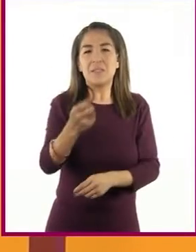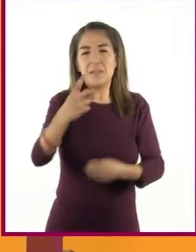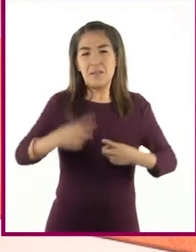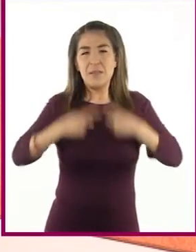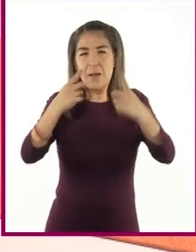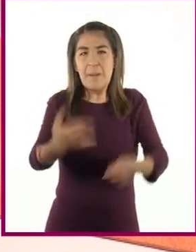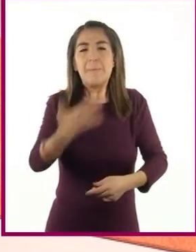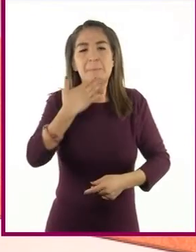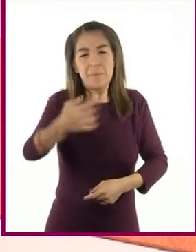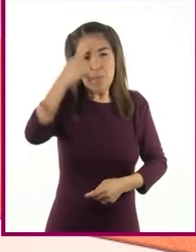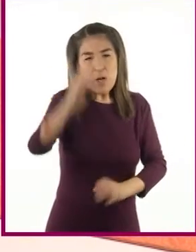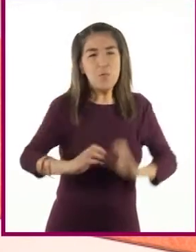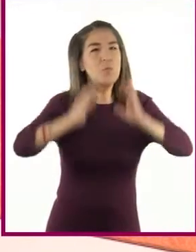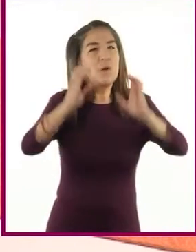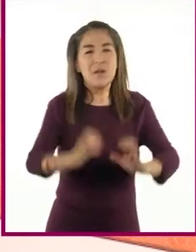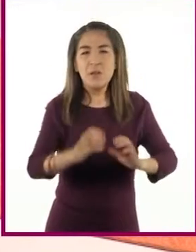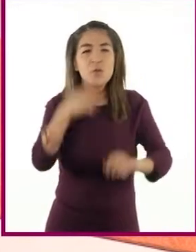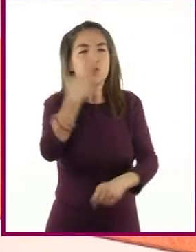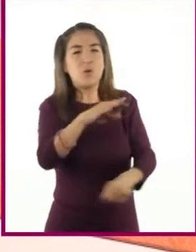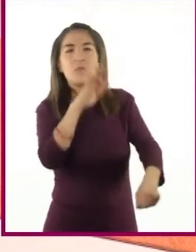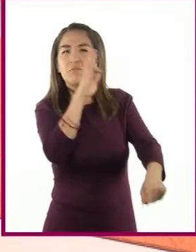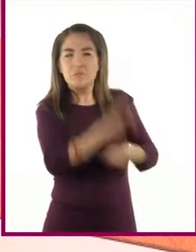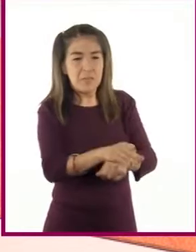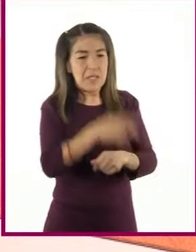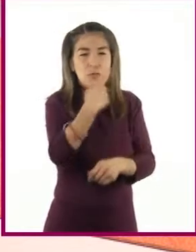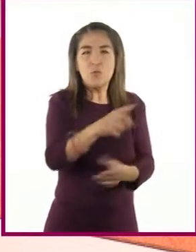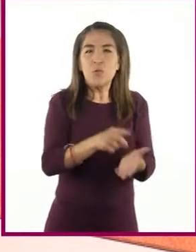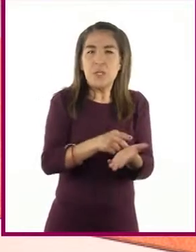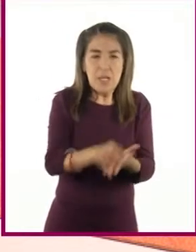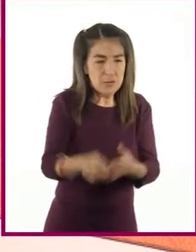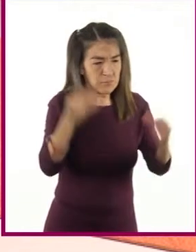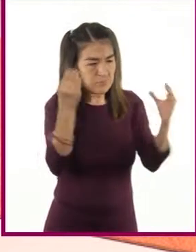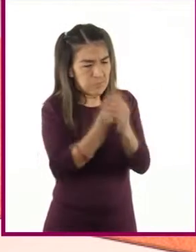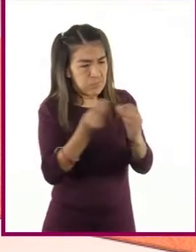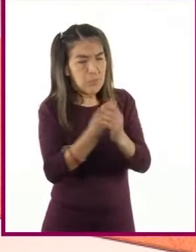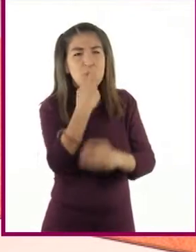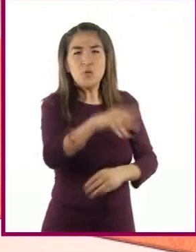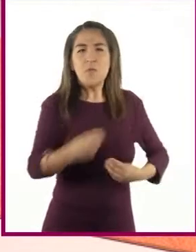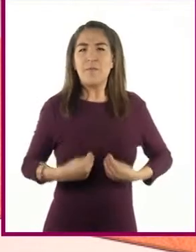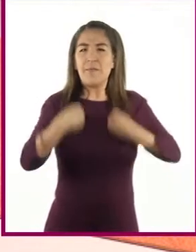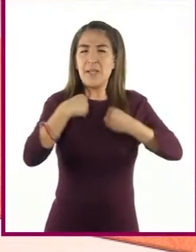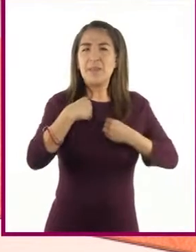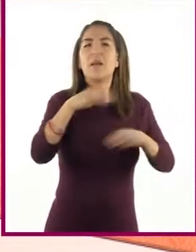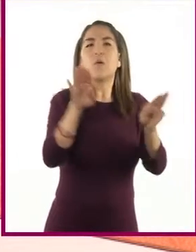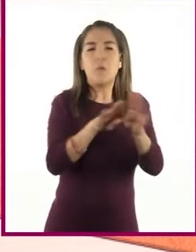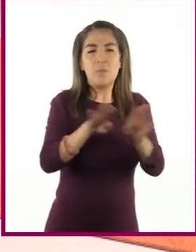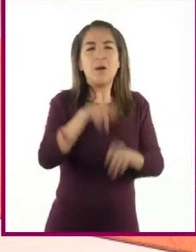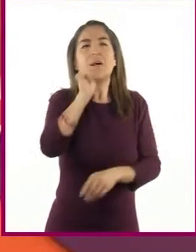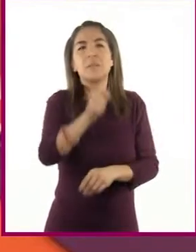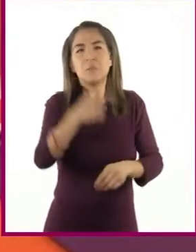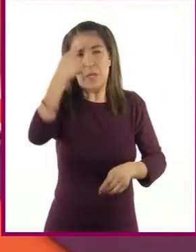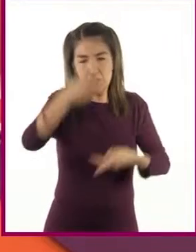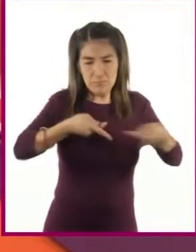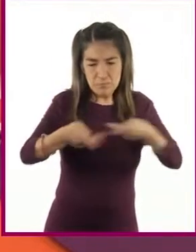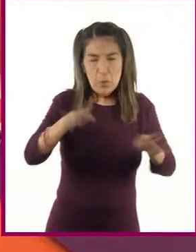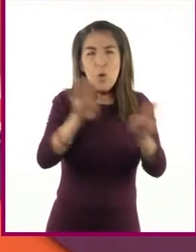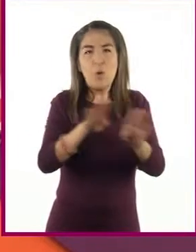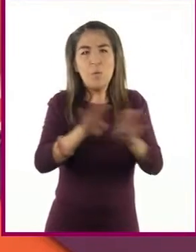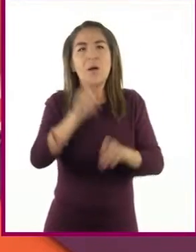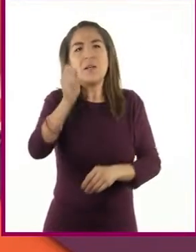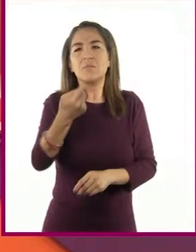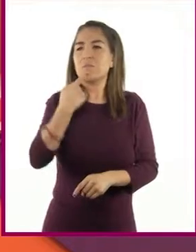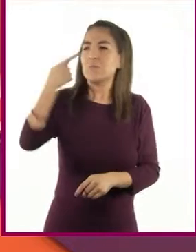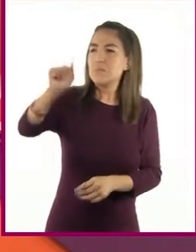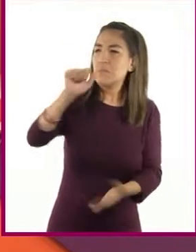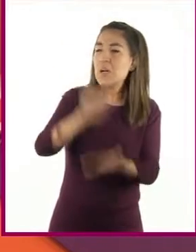bienestar y cuidado, no protegen su derecho a la privacidad o su derecho a declarar en un proceso. Esto